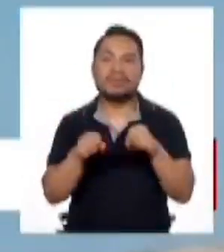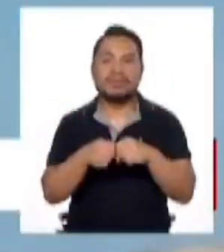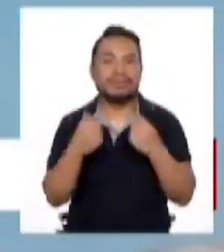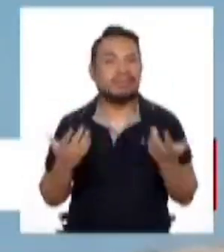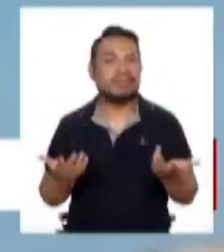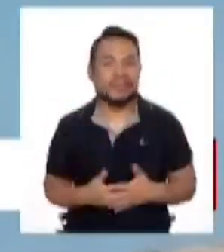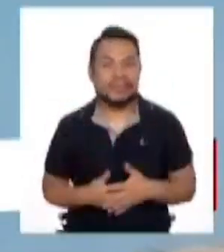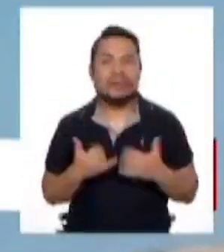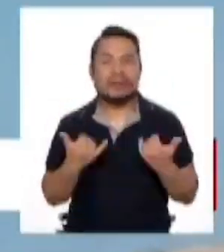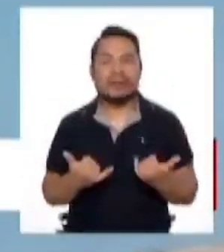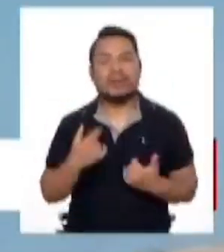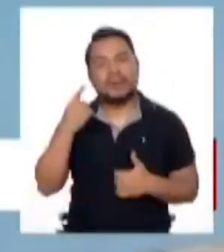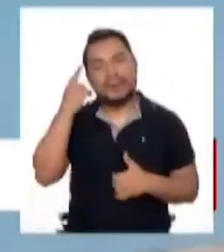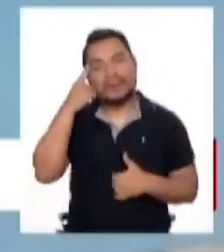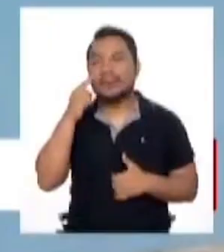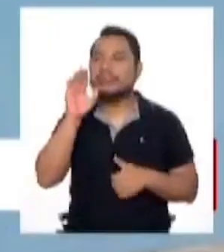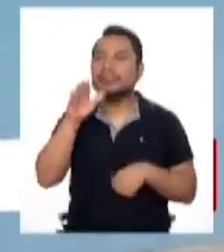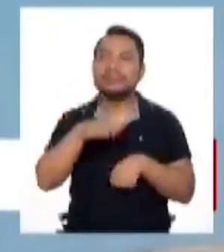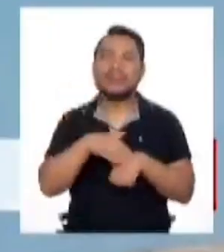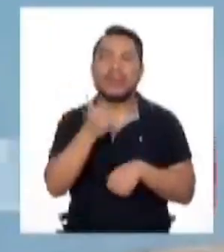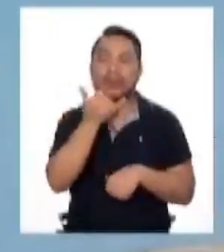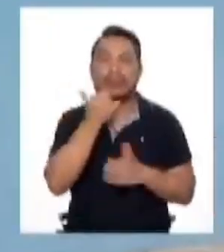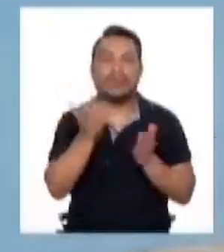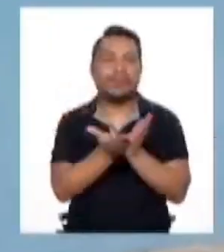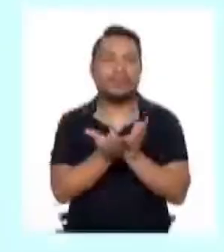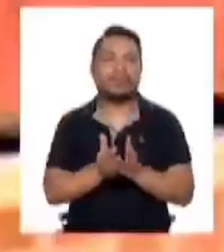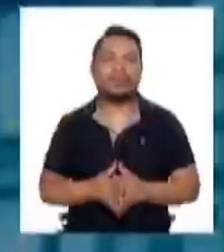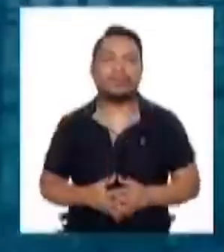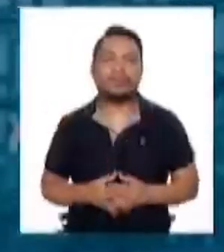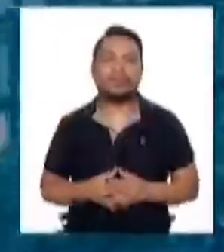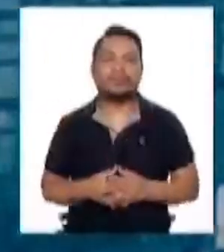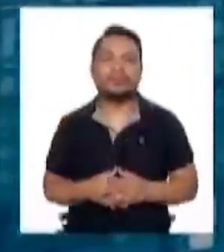vez veamos qué está pasando en nuestros colegios.